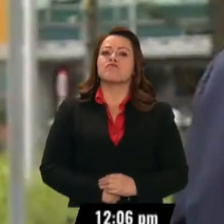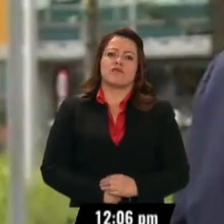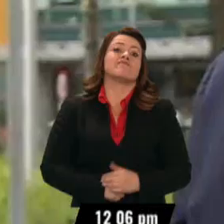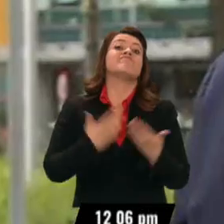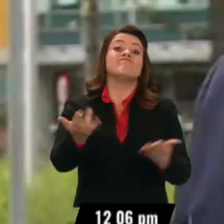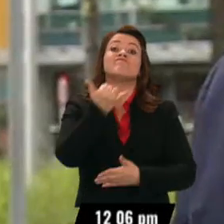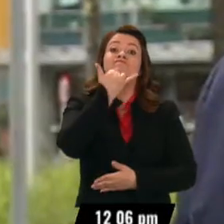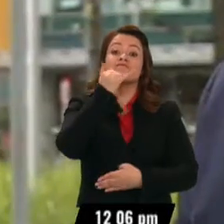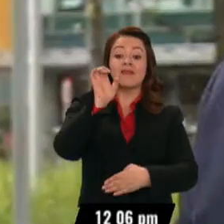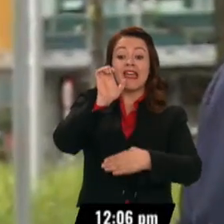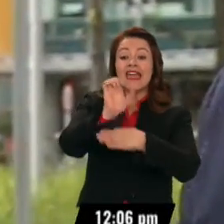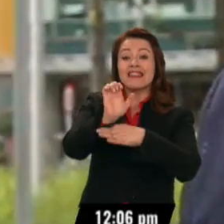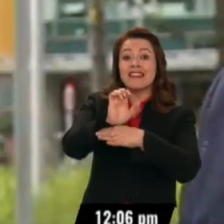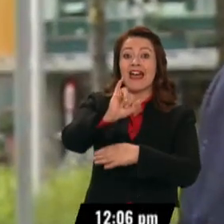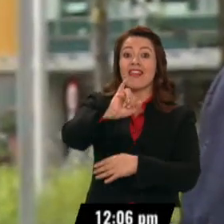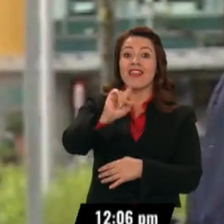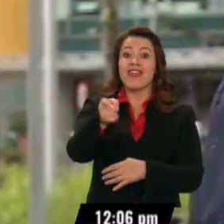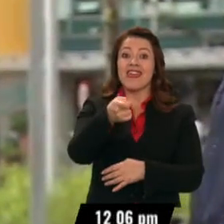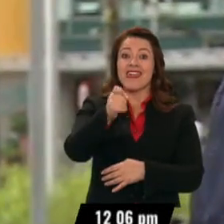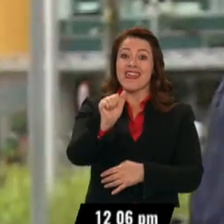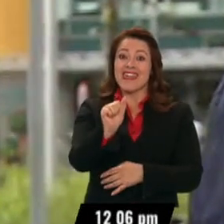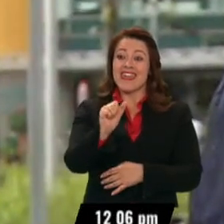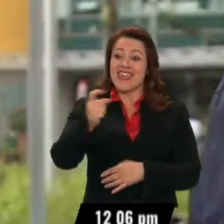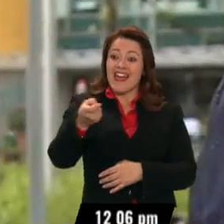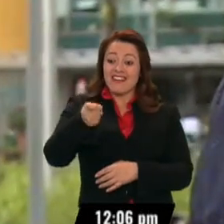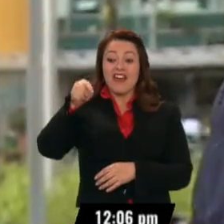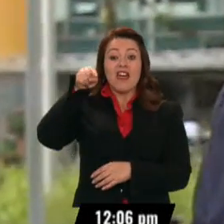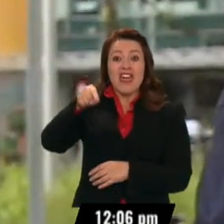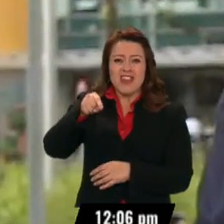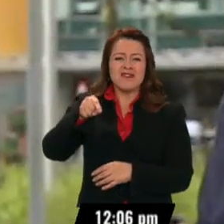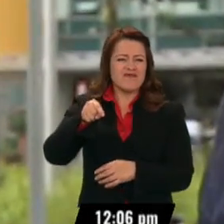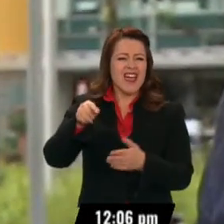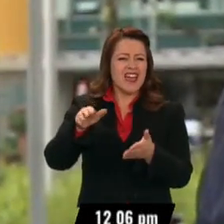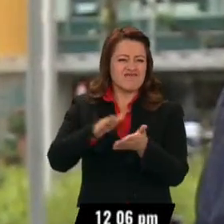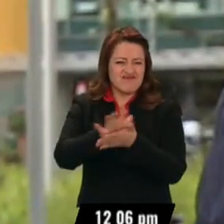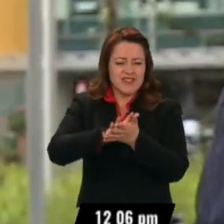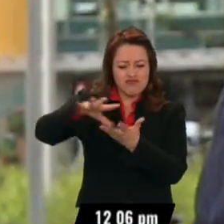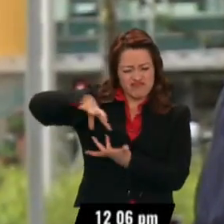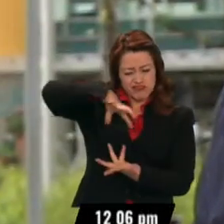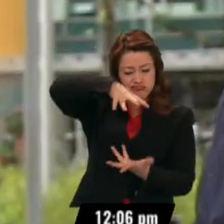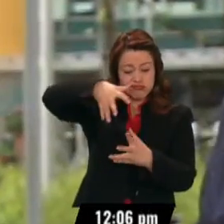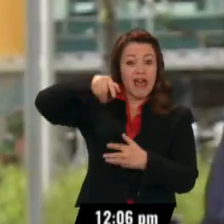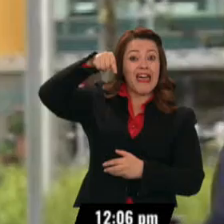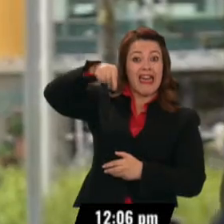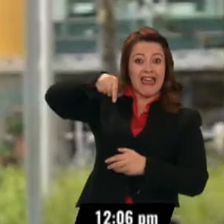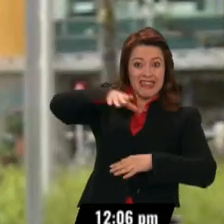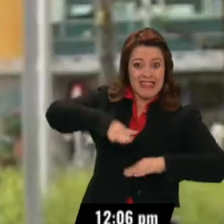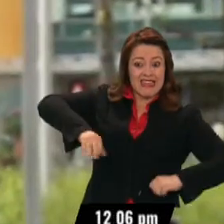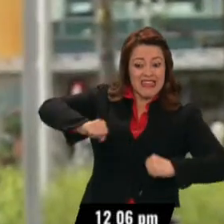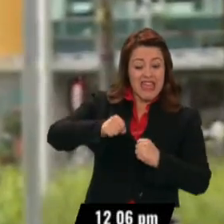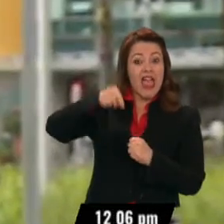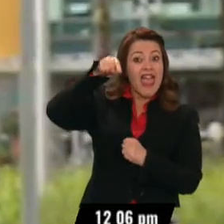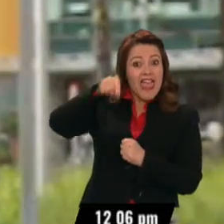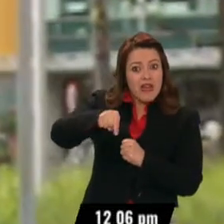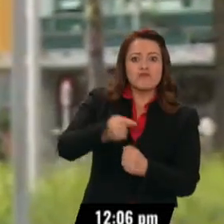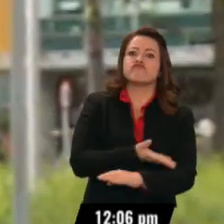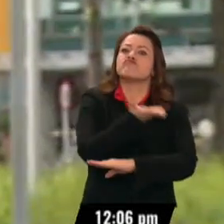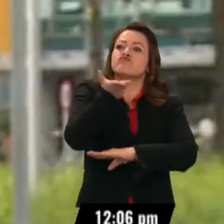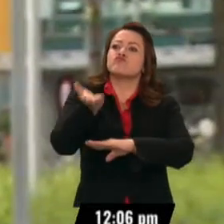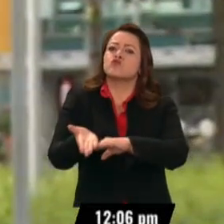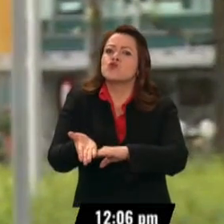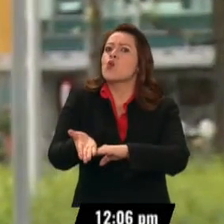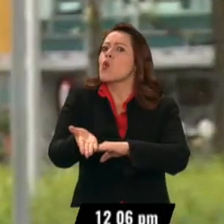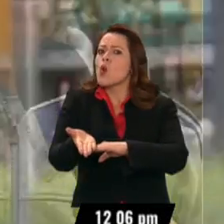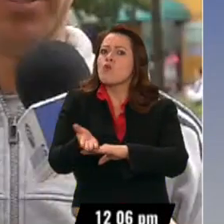IGAC, tal y como lo ordena la ley 1447, lo remitió a las comisiones de ordenamiento territorial del Congreso de la República, y